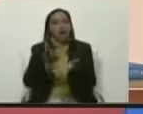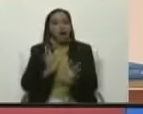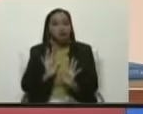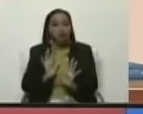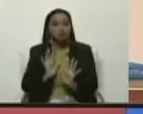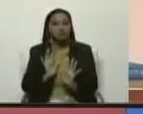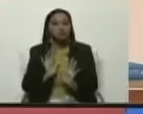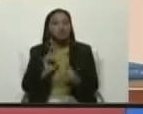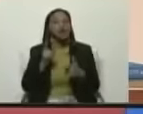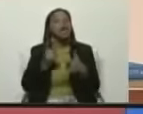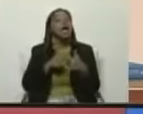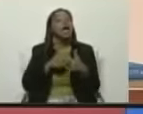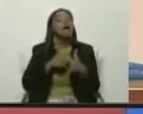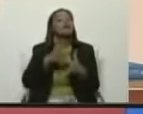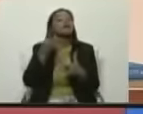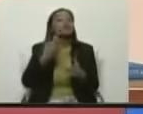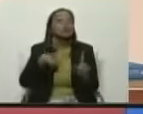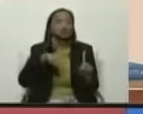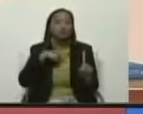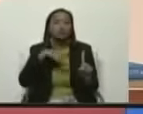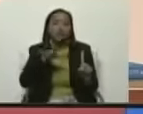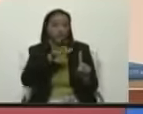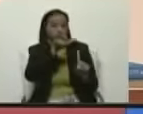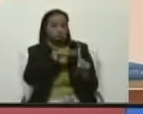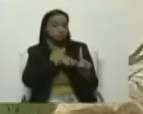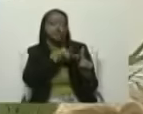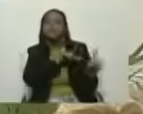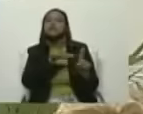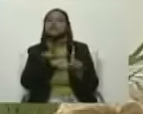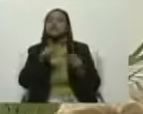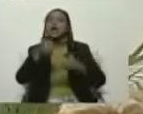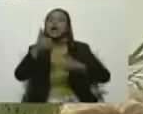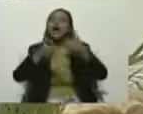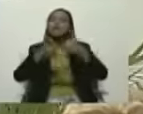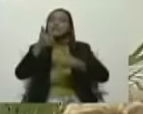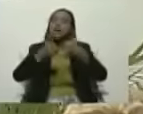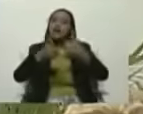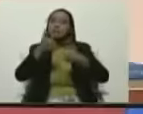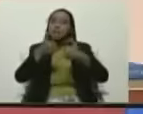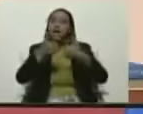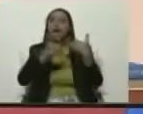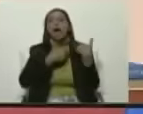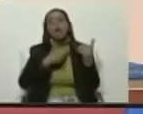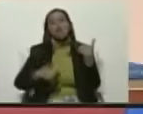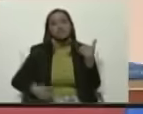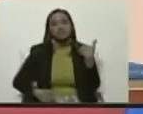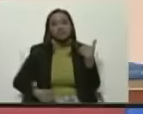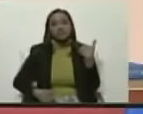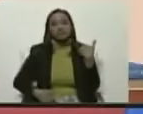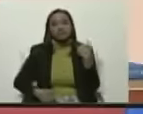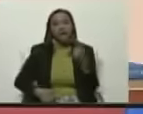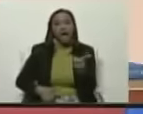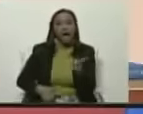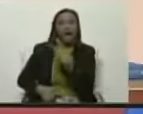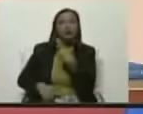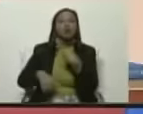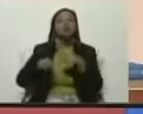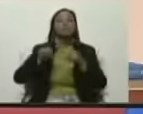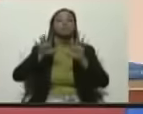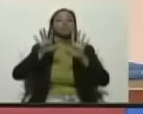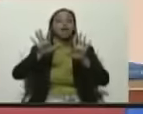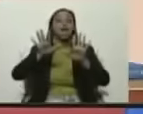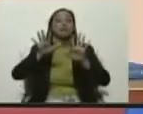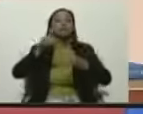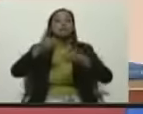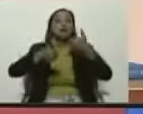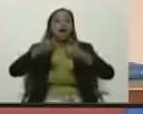Nosotros tenemos un candidato a la presidencia. Ellos tienen un candidato o varios candidatos